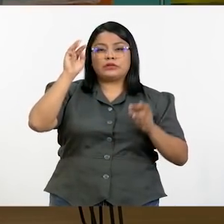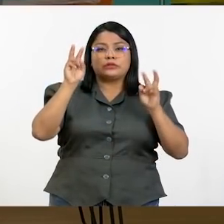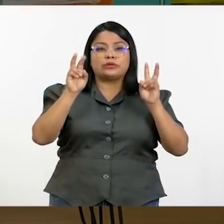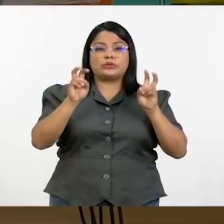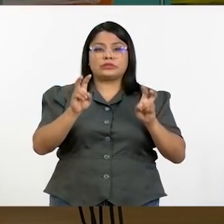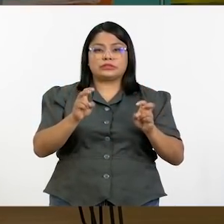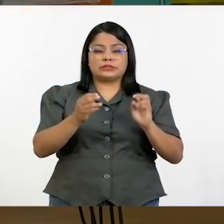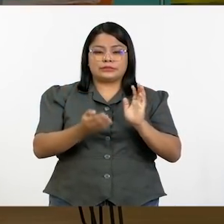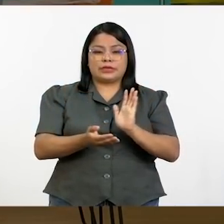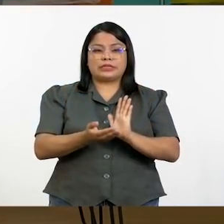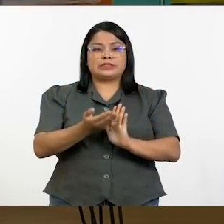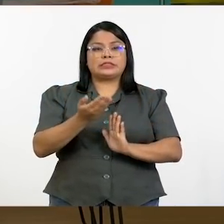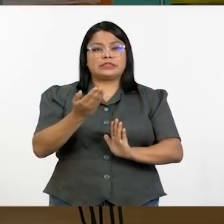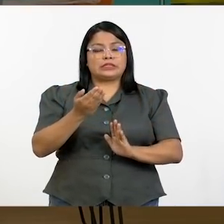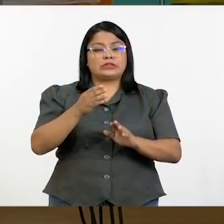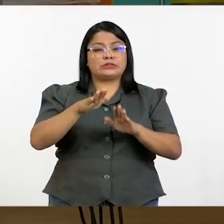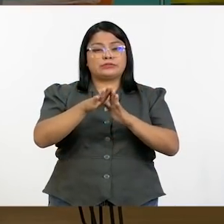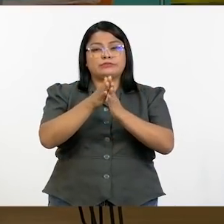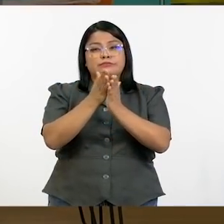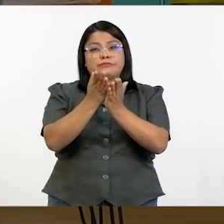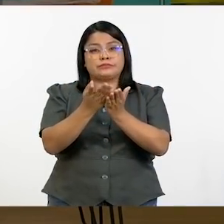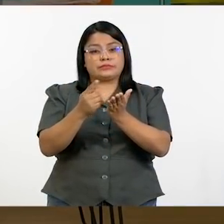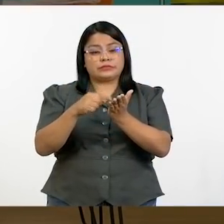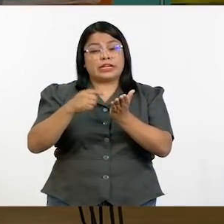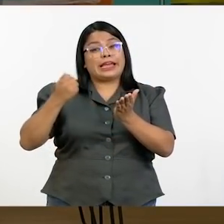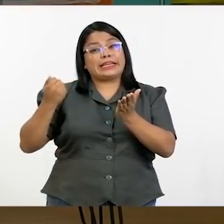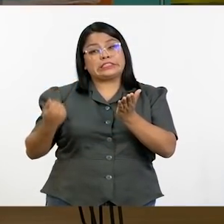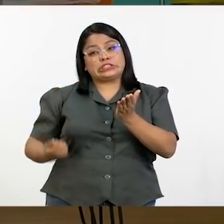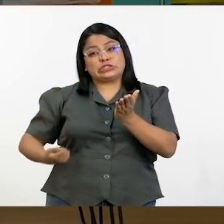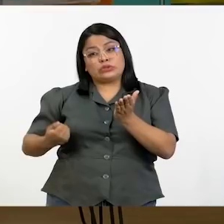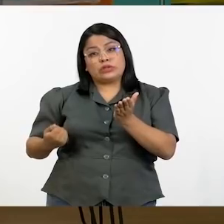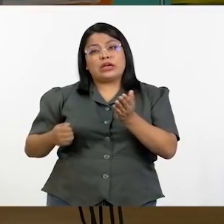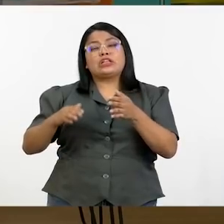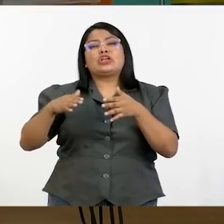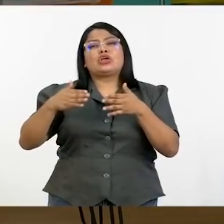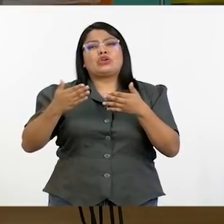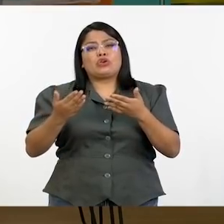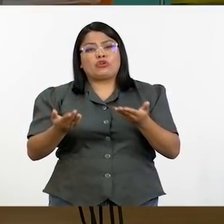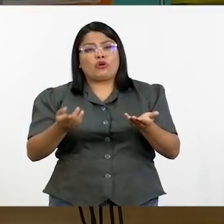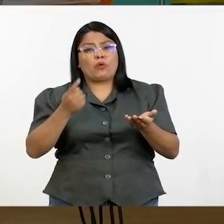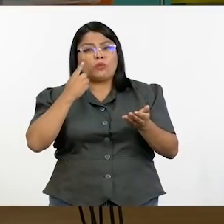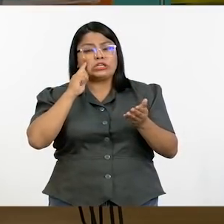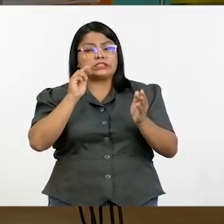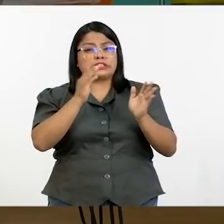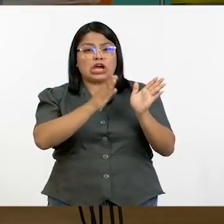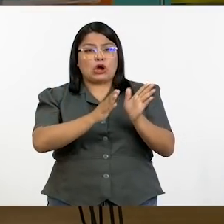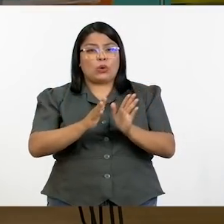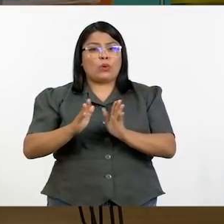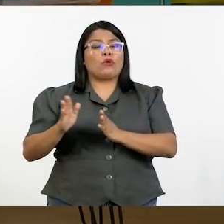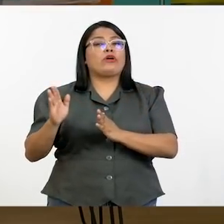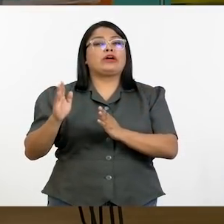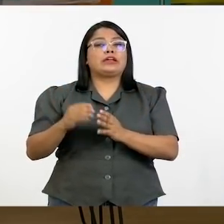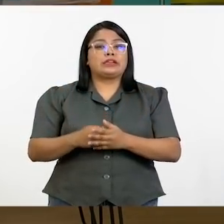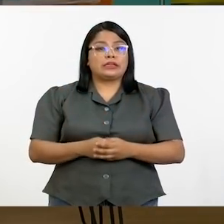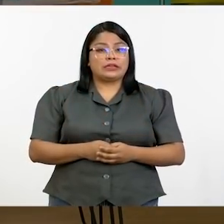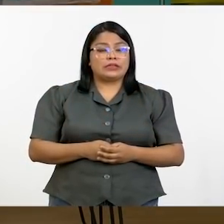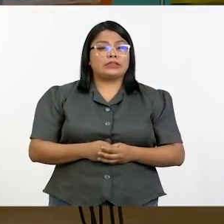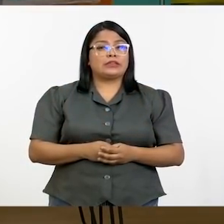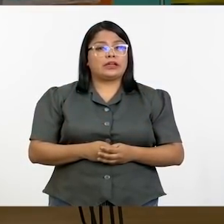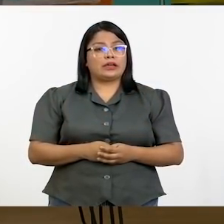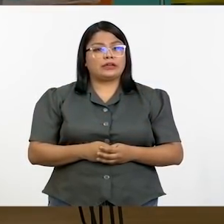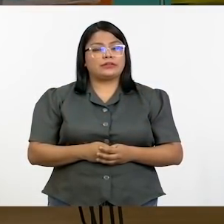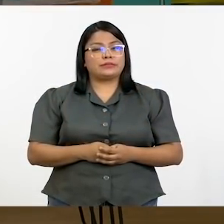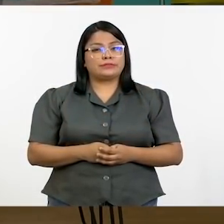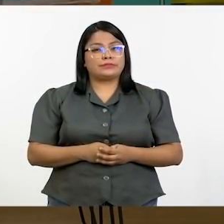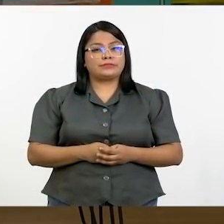qué contenidos se desarrollan en el libro de texto de los estudiantes y cómo están dispuestos, puesto que la clase está enfocada en el